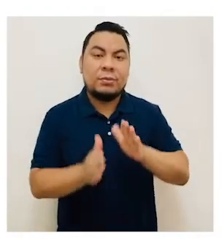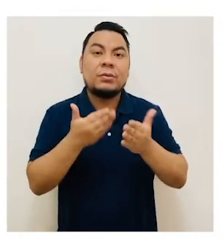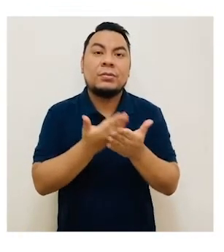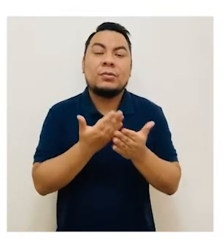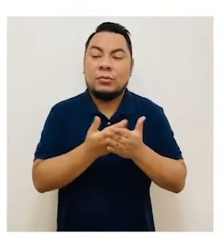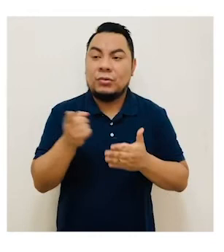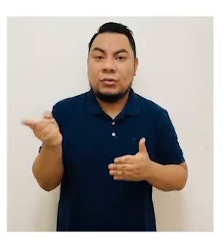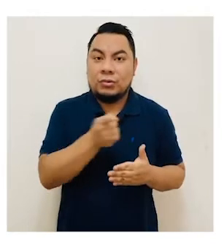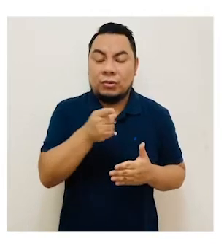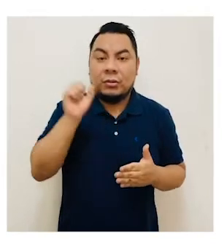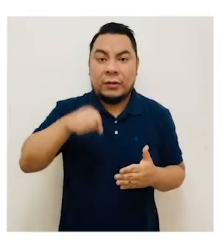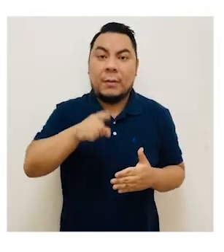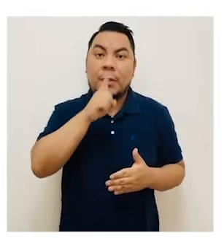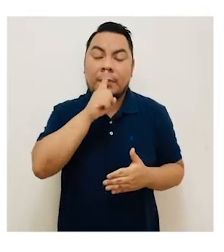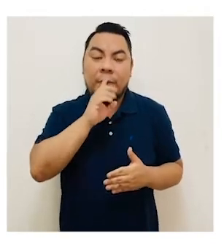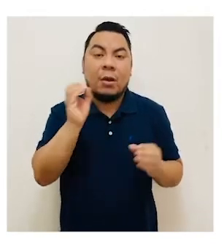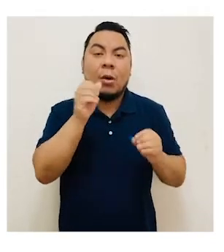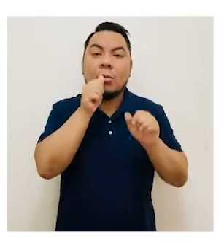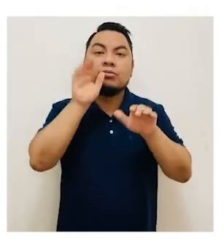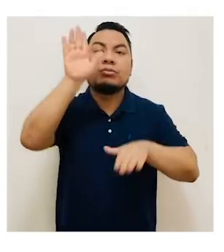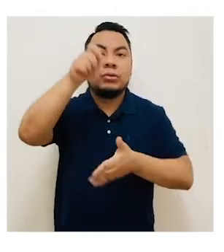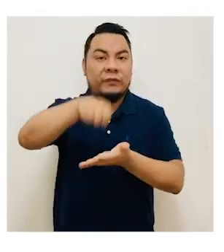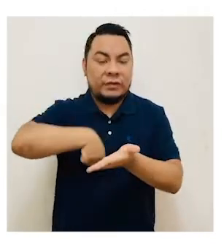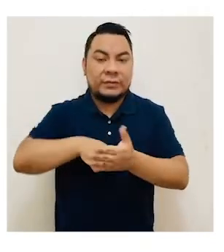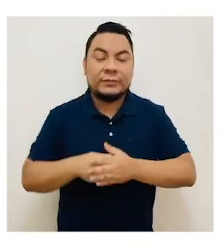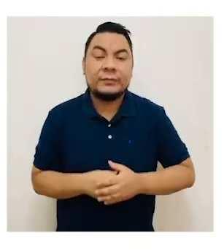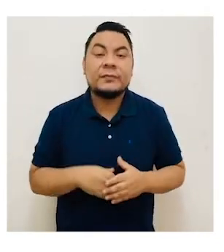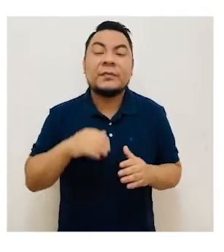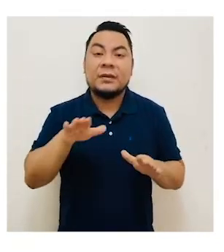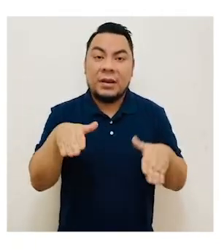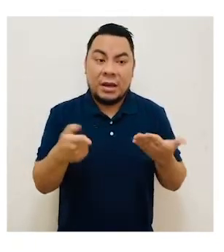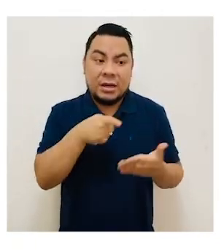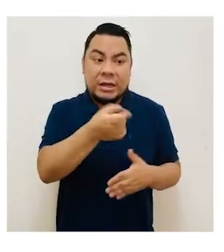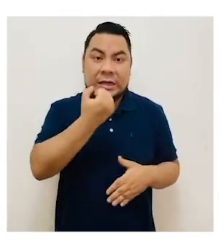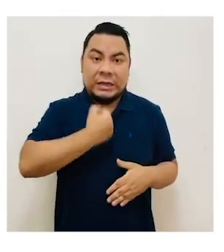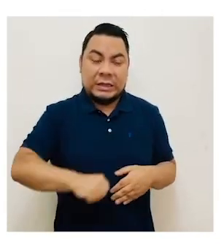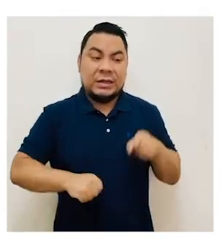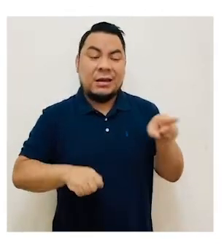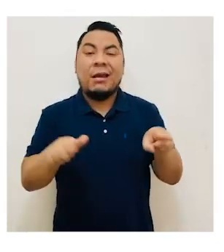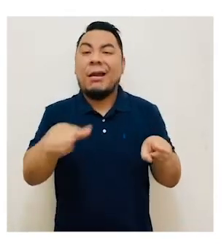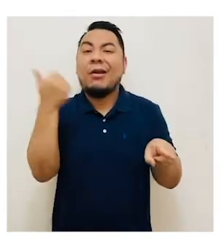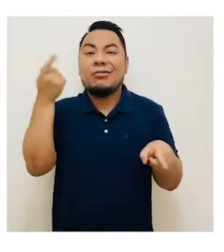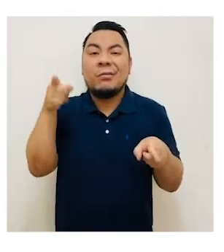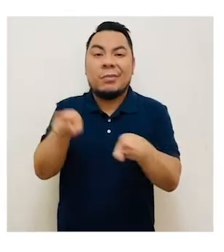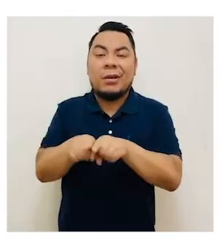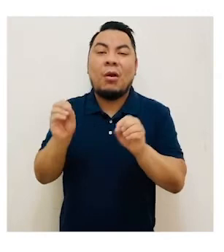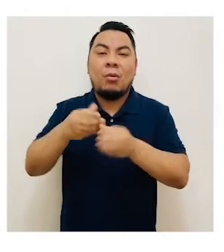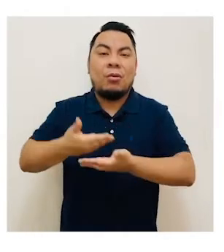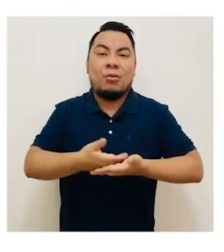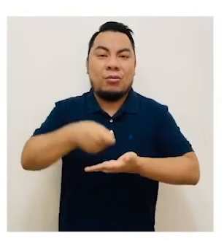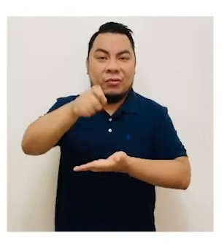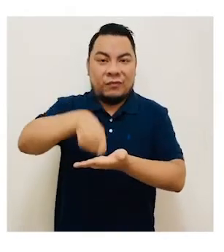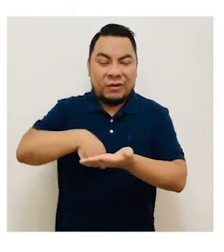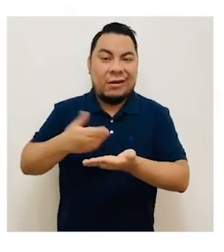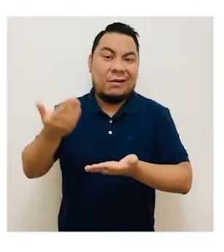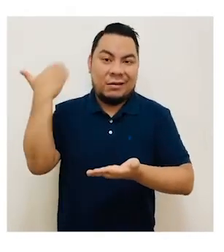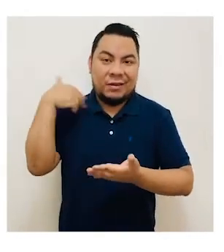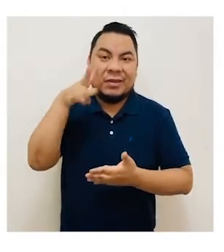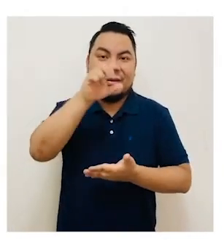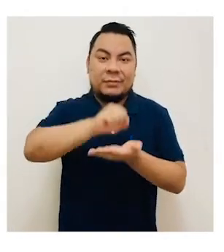o documento público que contenga el reconocimiento o la declaración judicial, si se trata del hijo extramatrimonial o